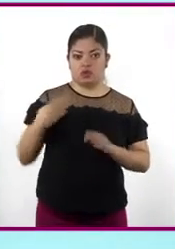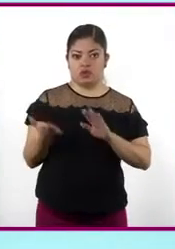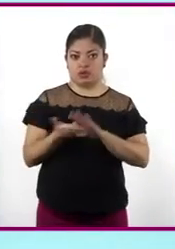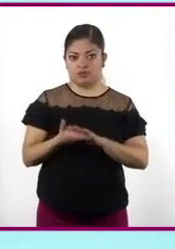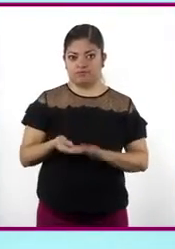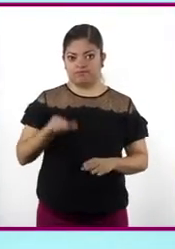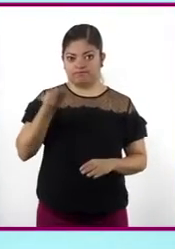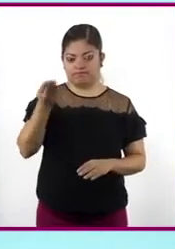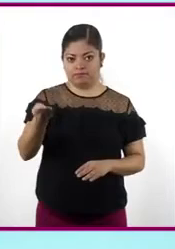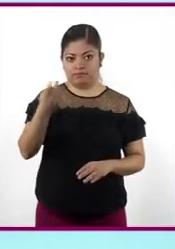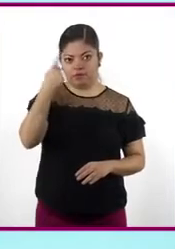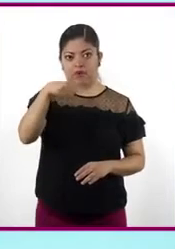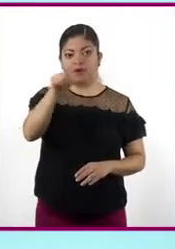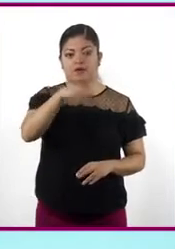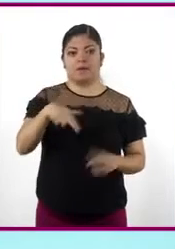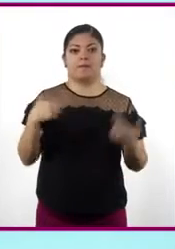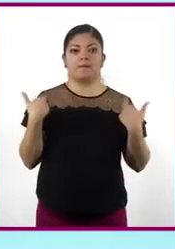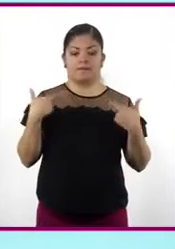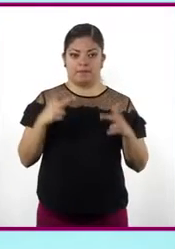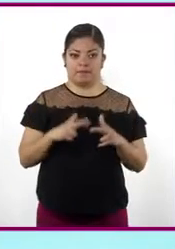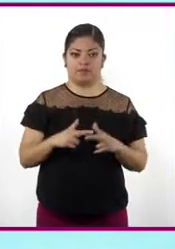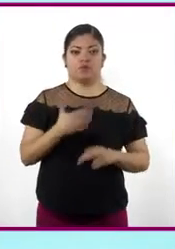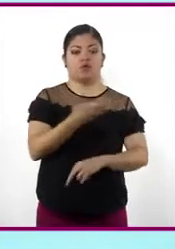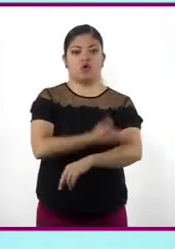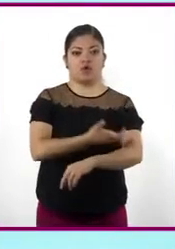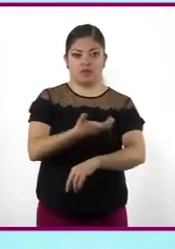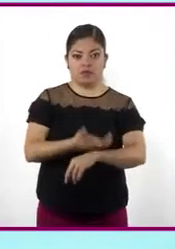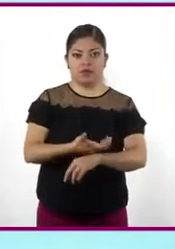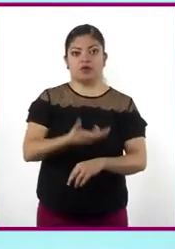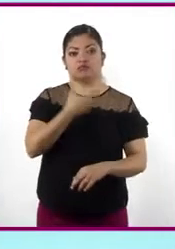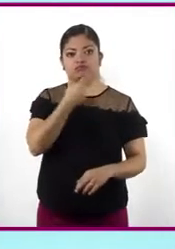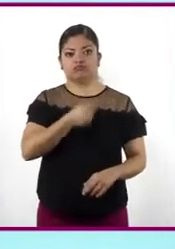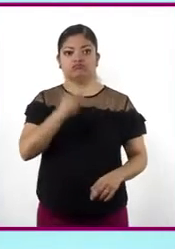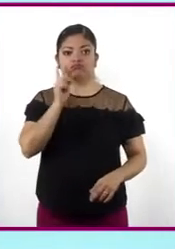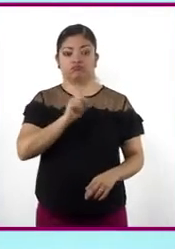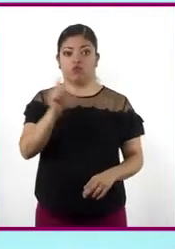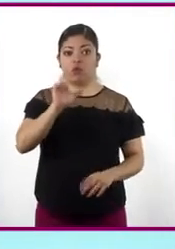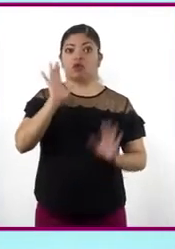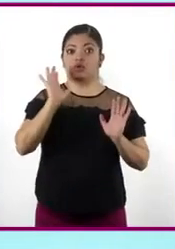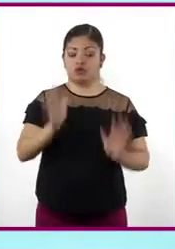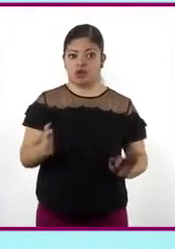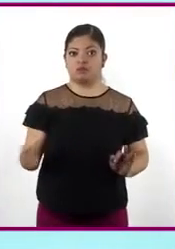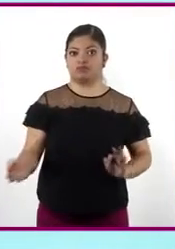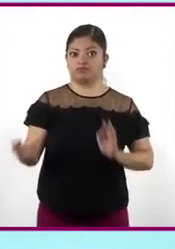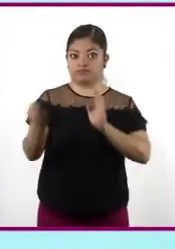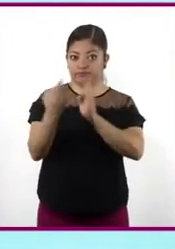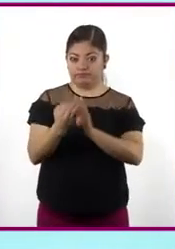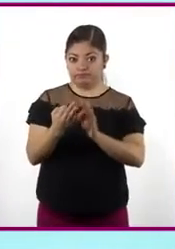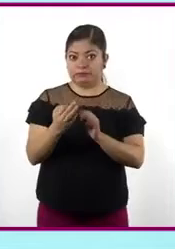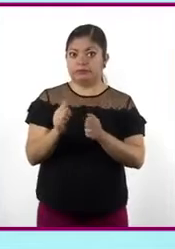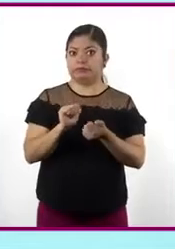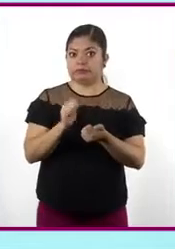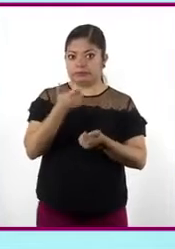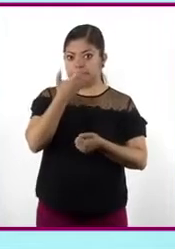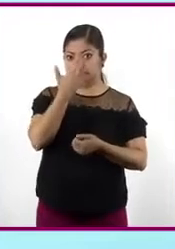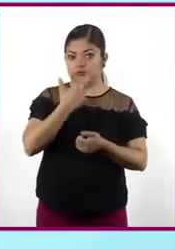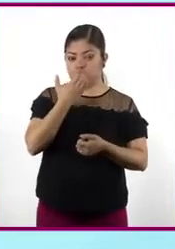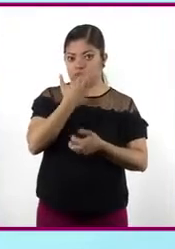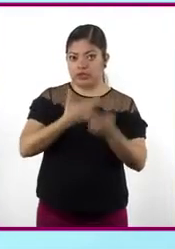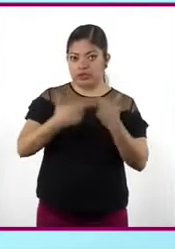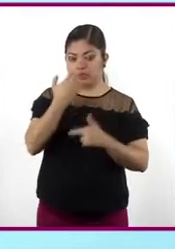para presentarla a sus docentes, compañeras y compañeros cuando llegue el momento de regresar a sus planteles